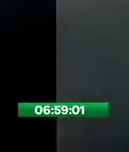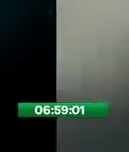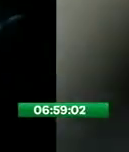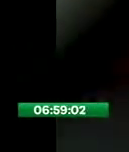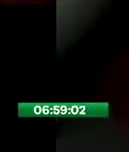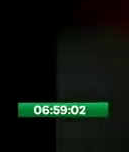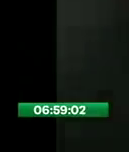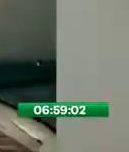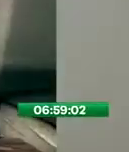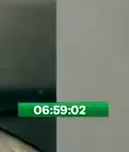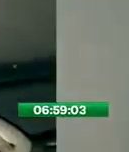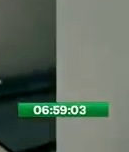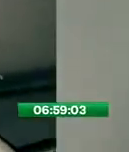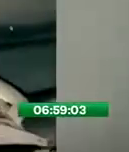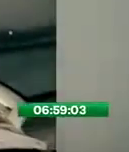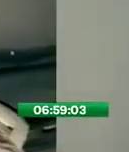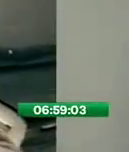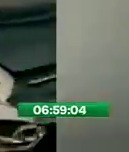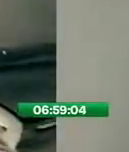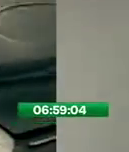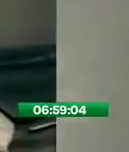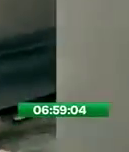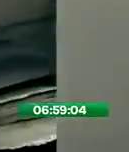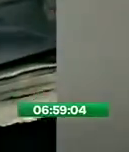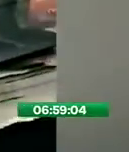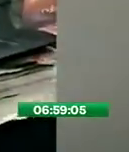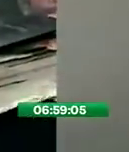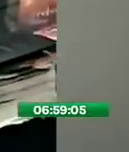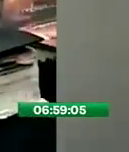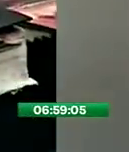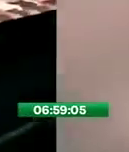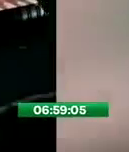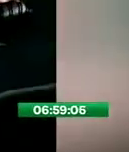21-22. 21-22. Mira tú, mira así como